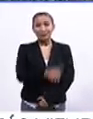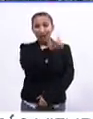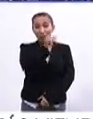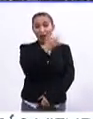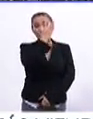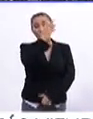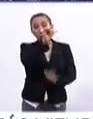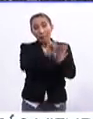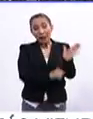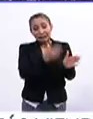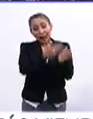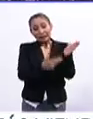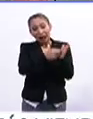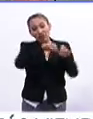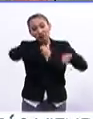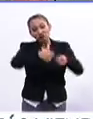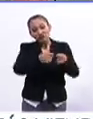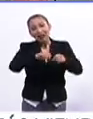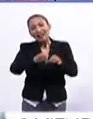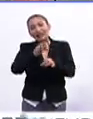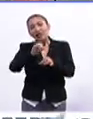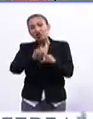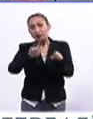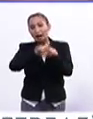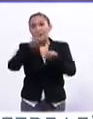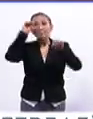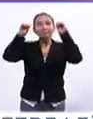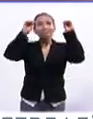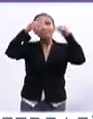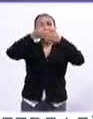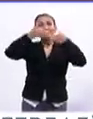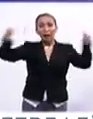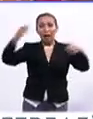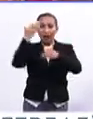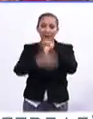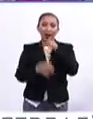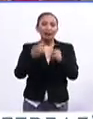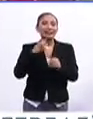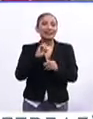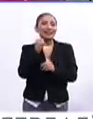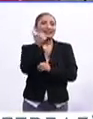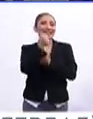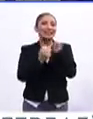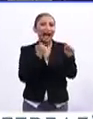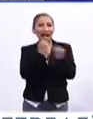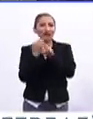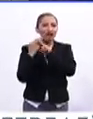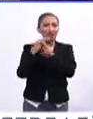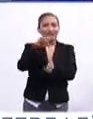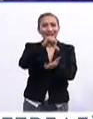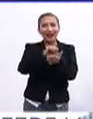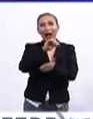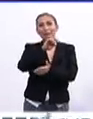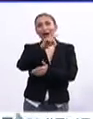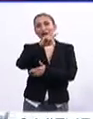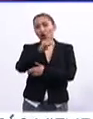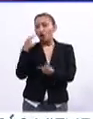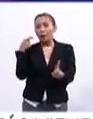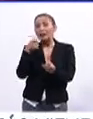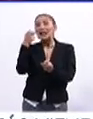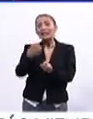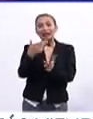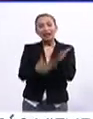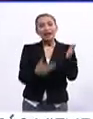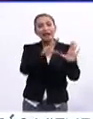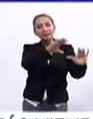Después de 4 meses del taller Tejido Social, se montó el mural tejido que cerró los festejos del 36 aniversario de la Central de Abasto. El objetivo de